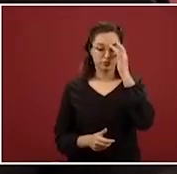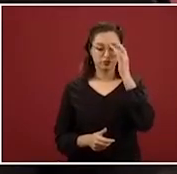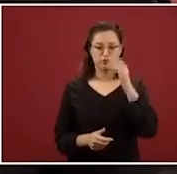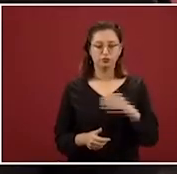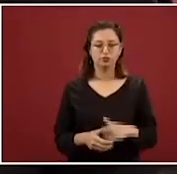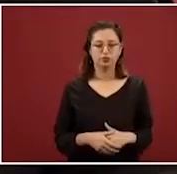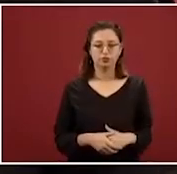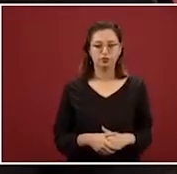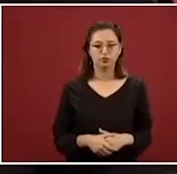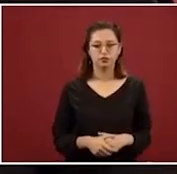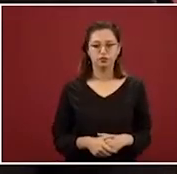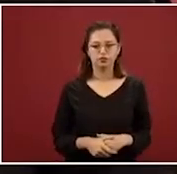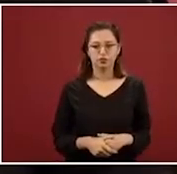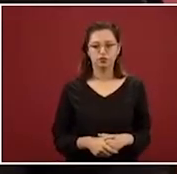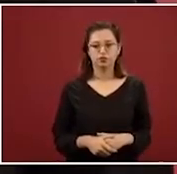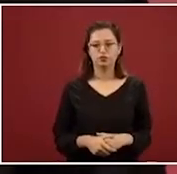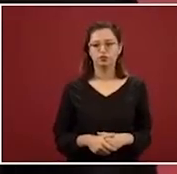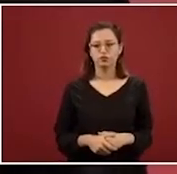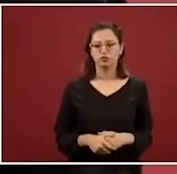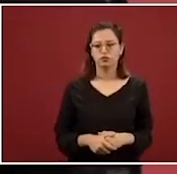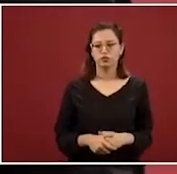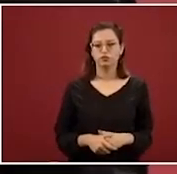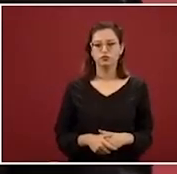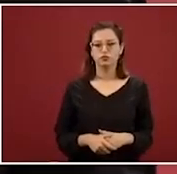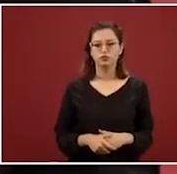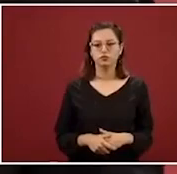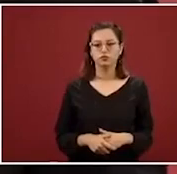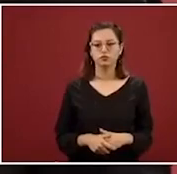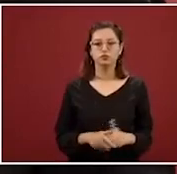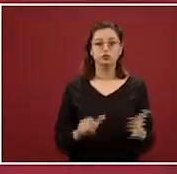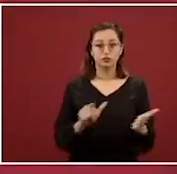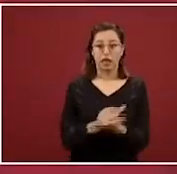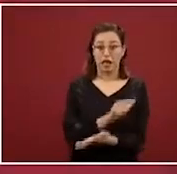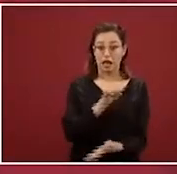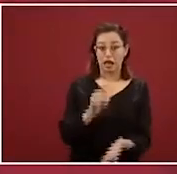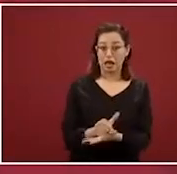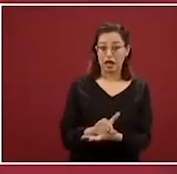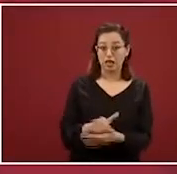aplicando la nueva ley laboral